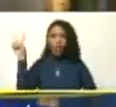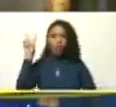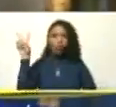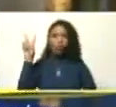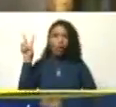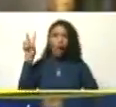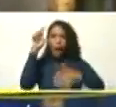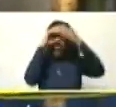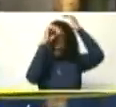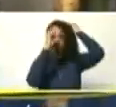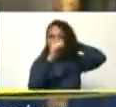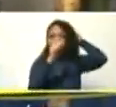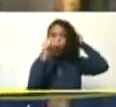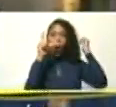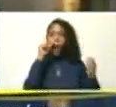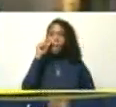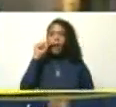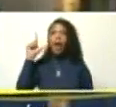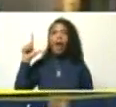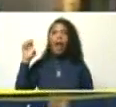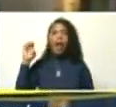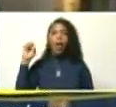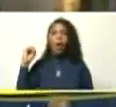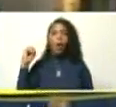el embajador Leopoldo de Grips,